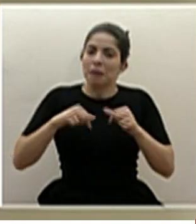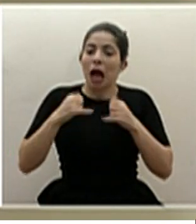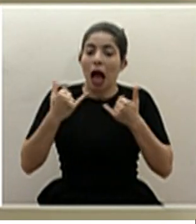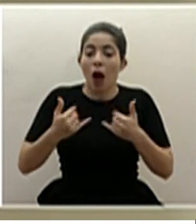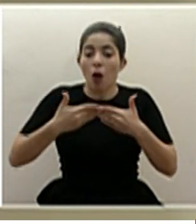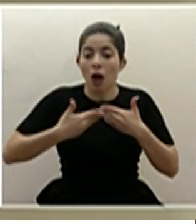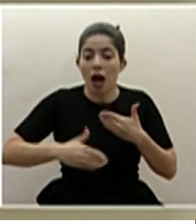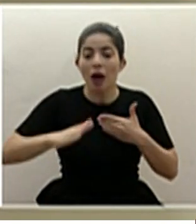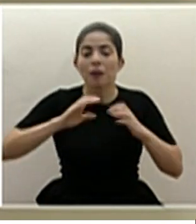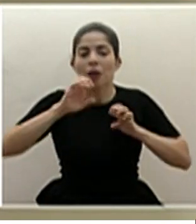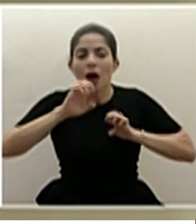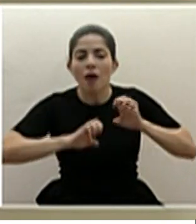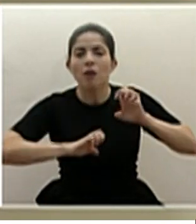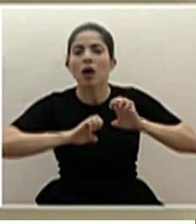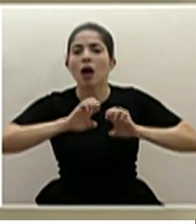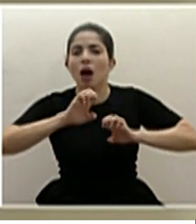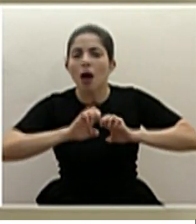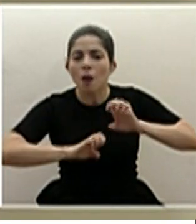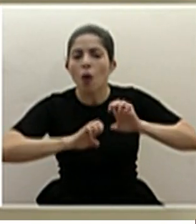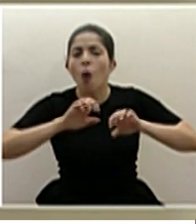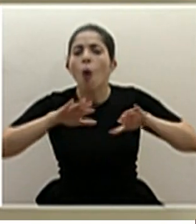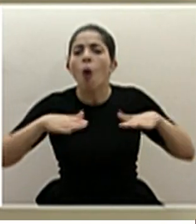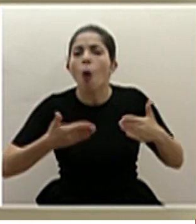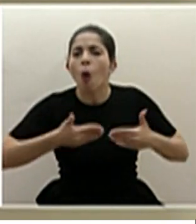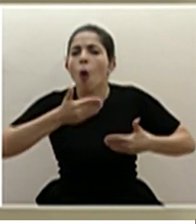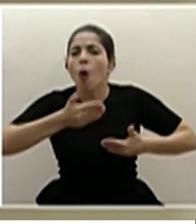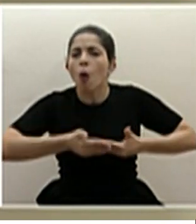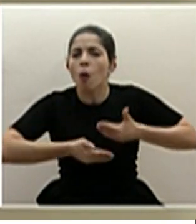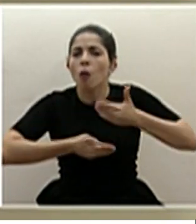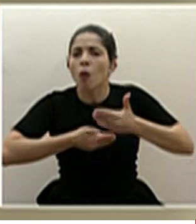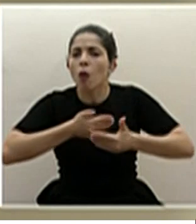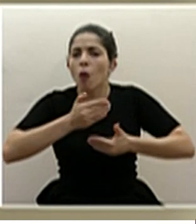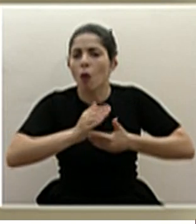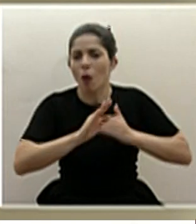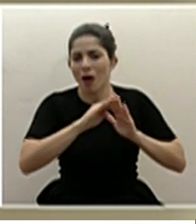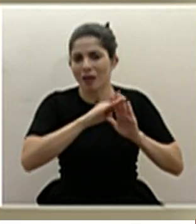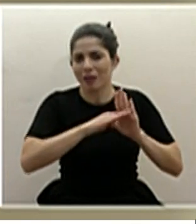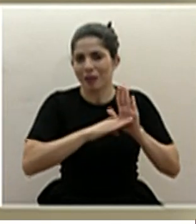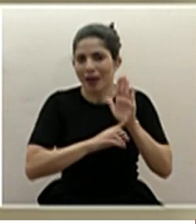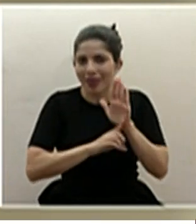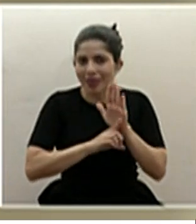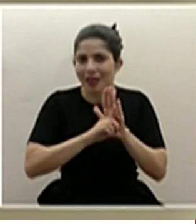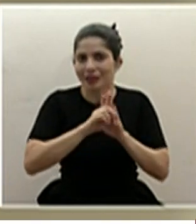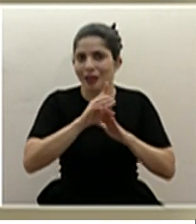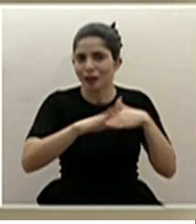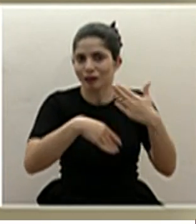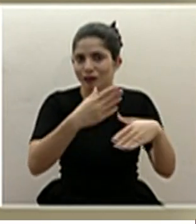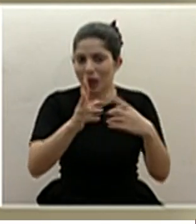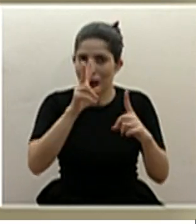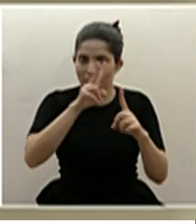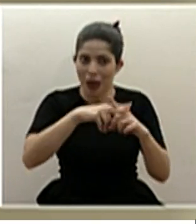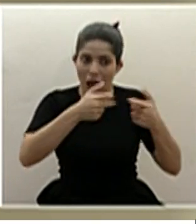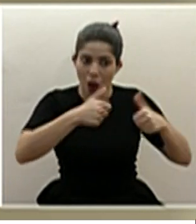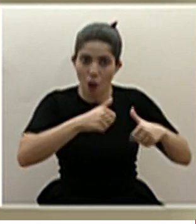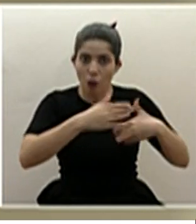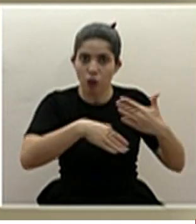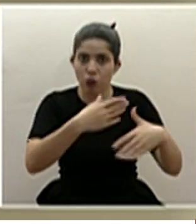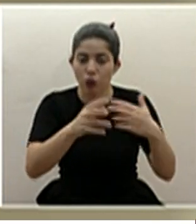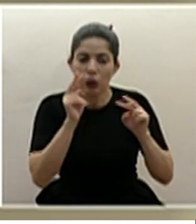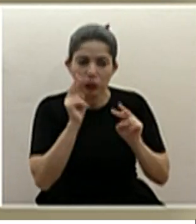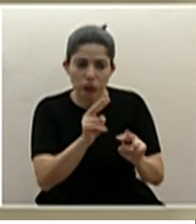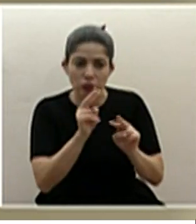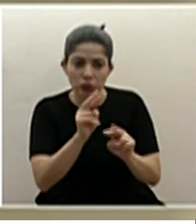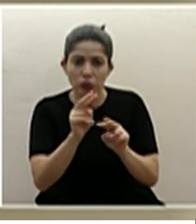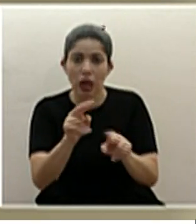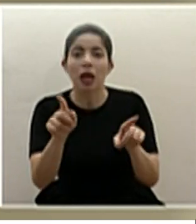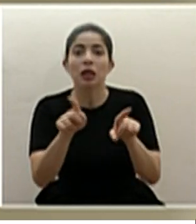evaluando constantemente cómo se va a ir desarrollando estas medidas y este acuerdo, y lo vamos a evaluar de